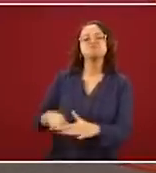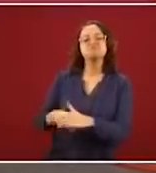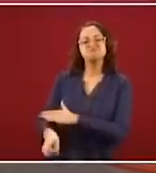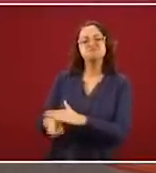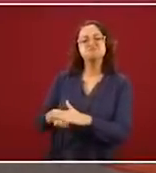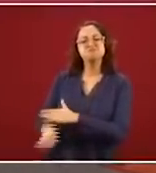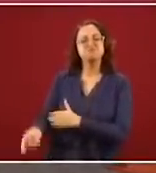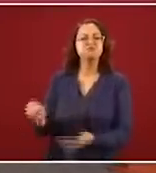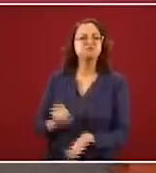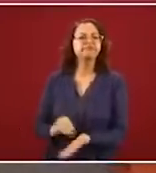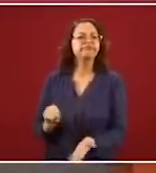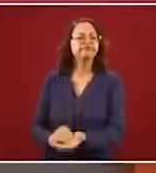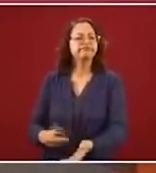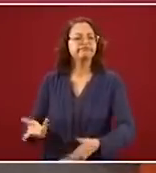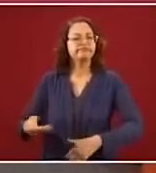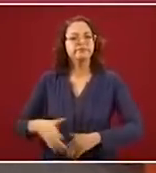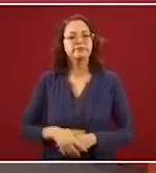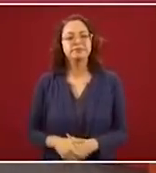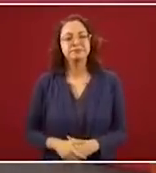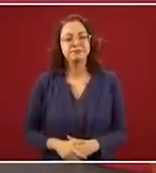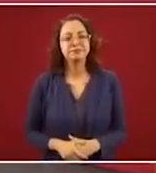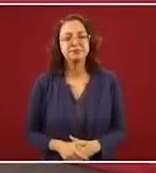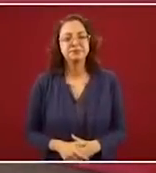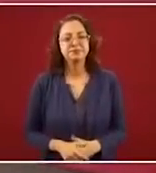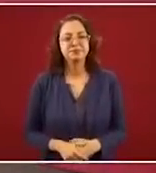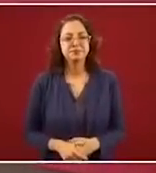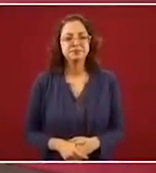por la mochada.